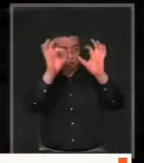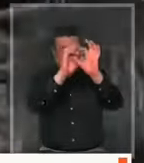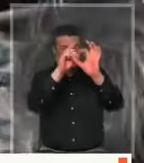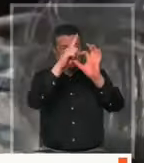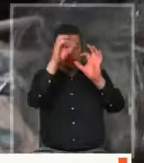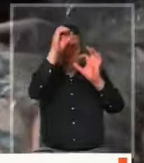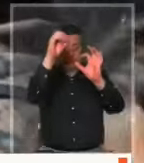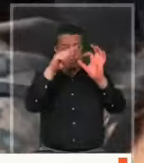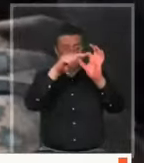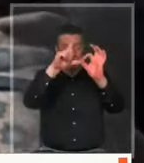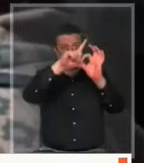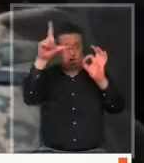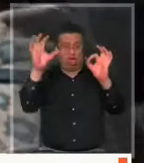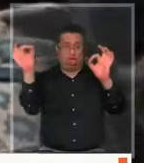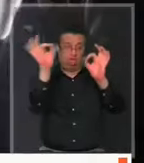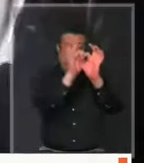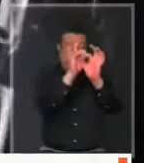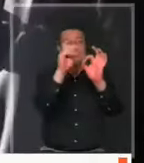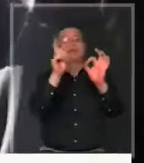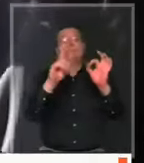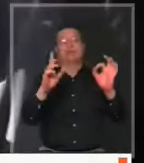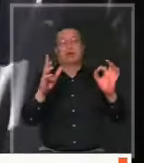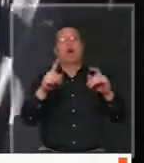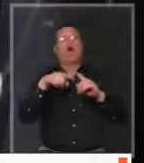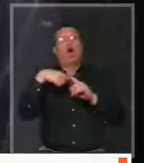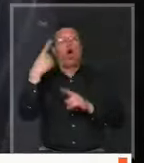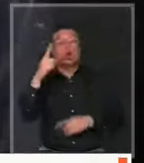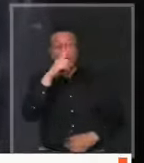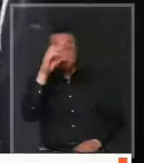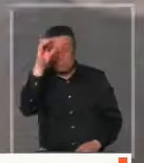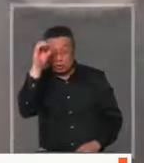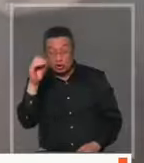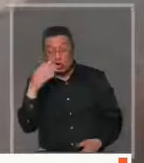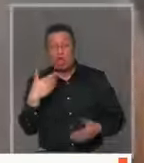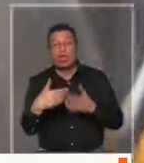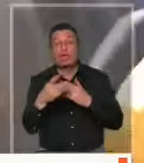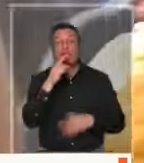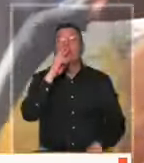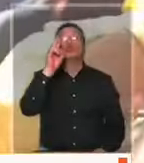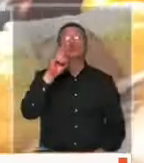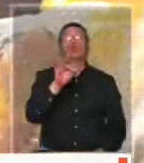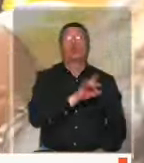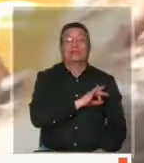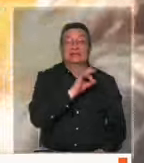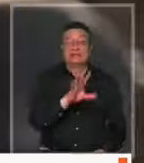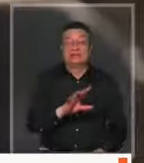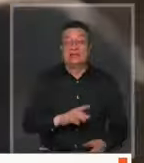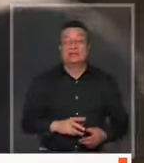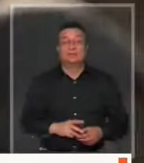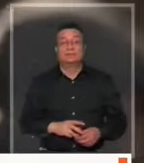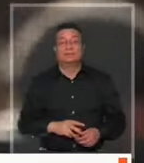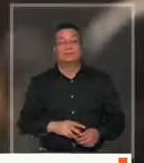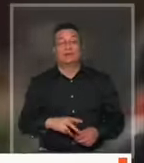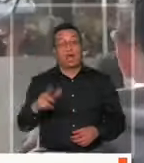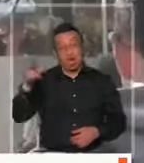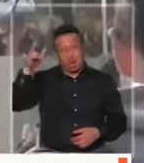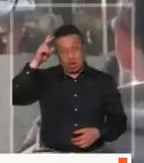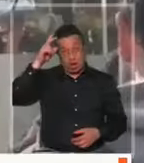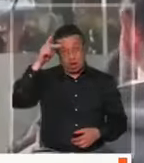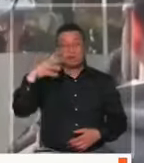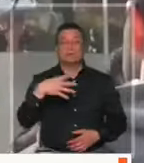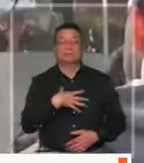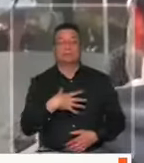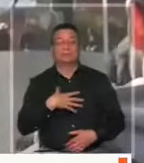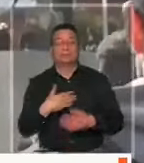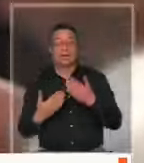el sol. Y otro lugar donde se vio al 100% fue al sur de nuestro país. En Coyhaique hubo temor en la